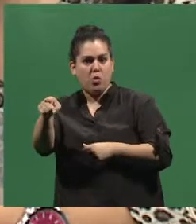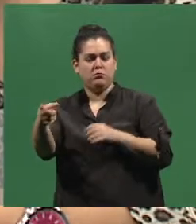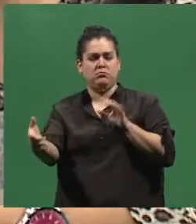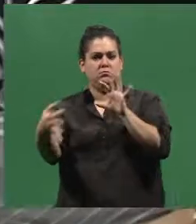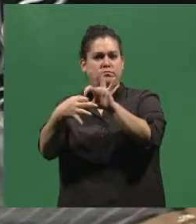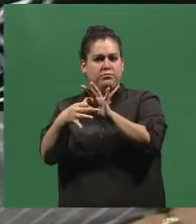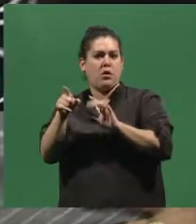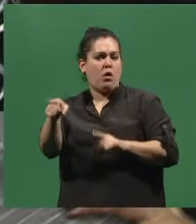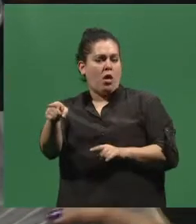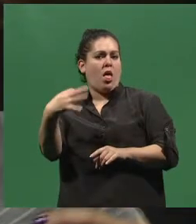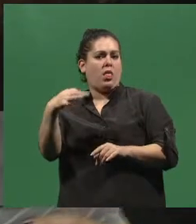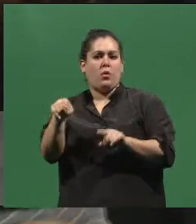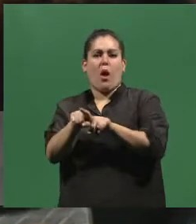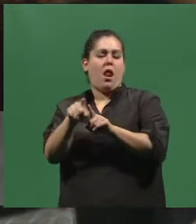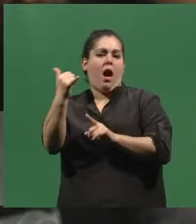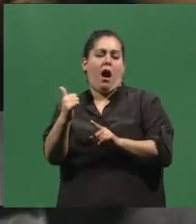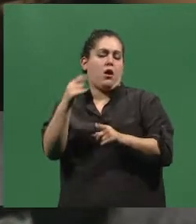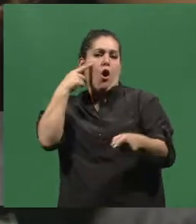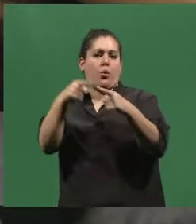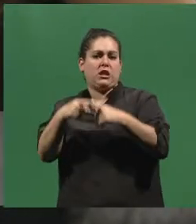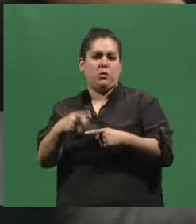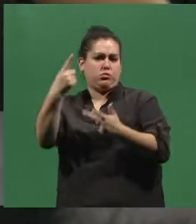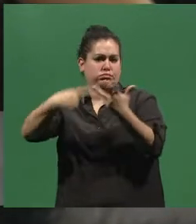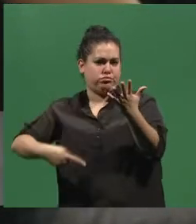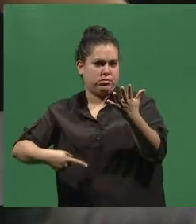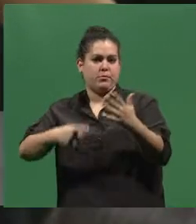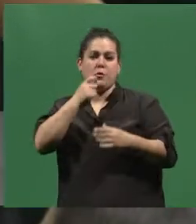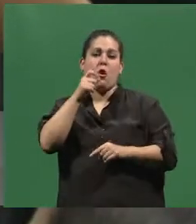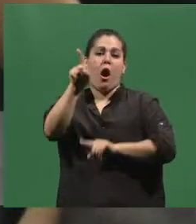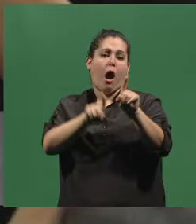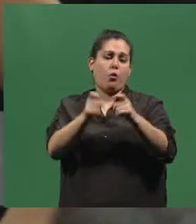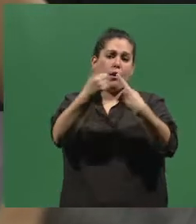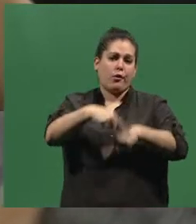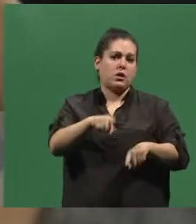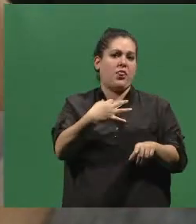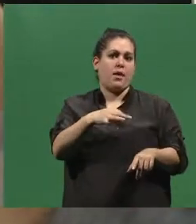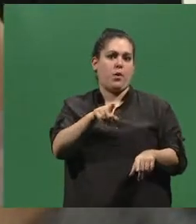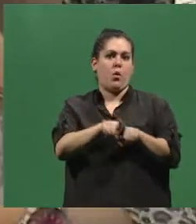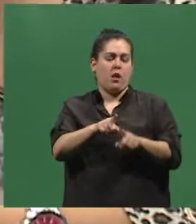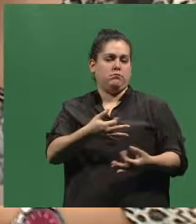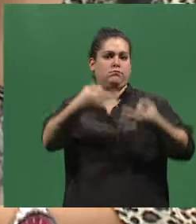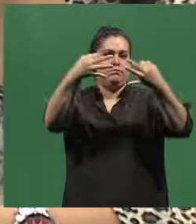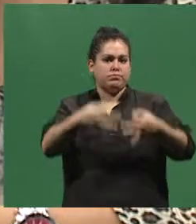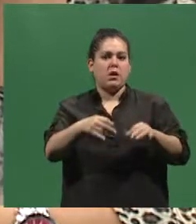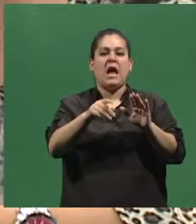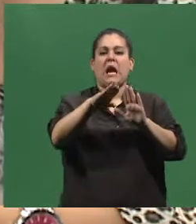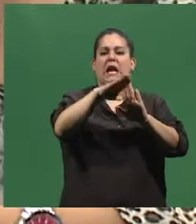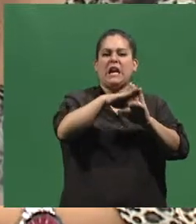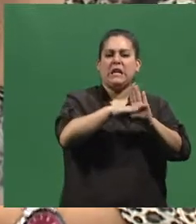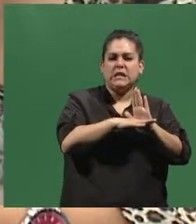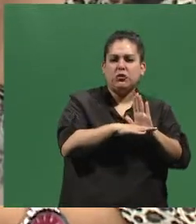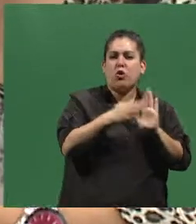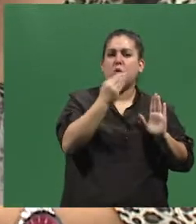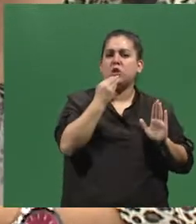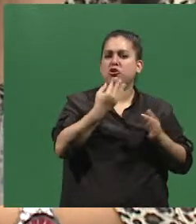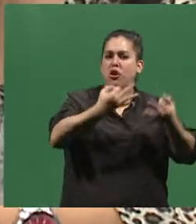aplicar, digamos, tiene distintas funciones. Algunos definir criterios, digamos, los requisitos nutricionales